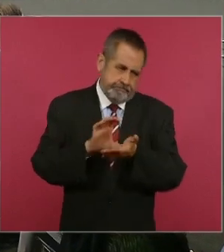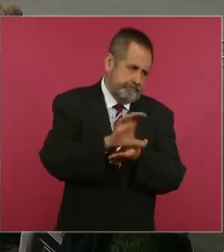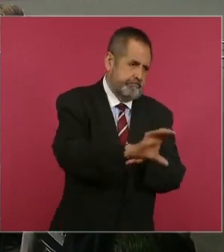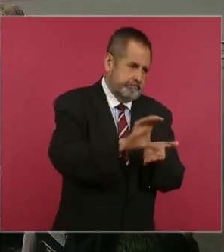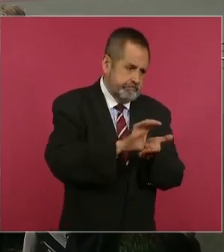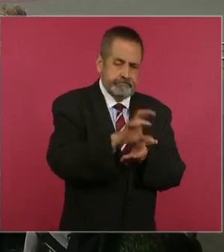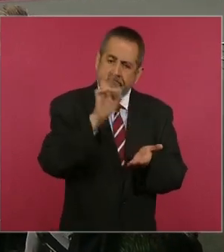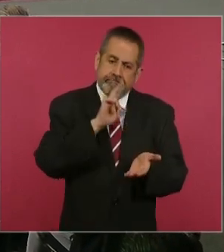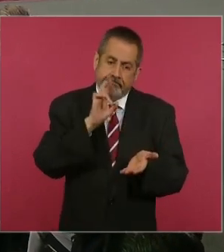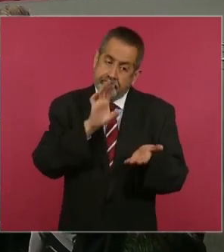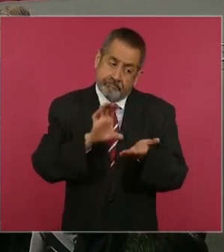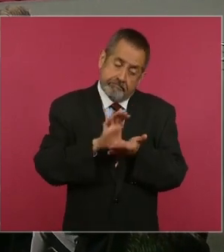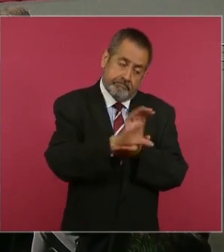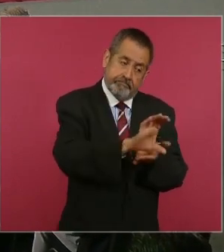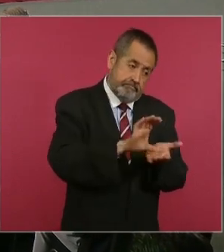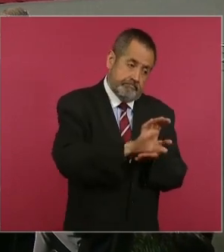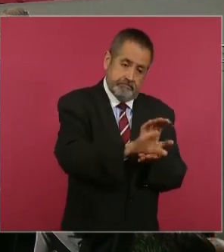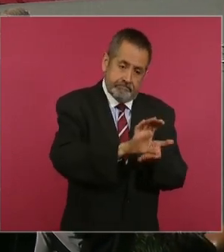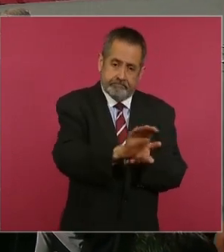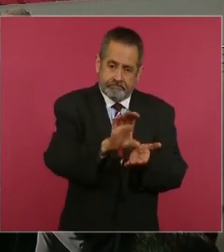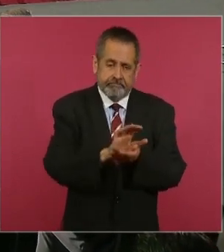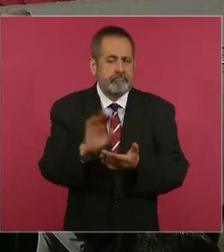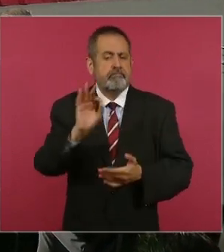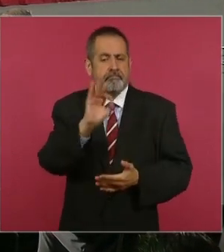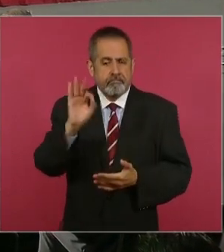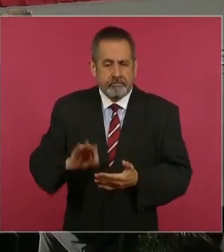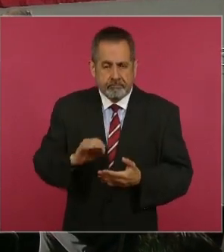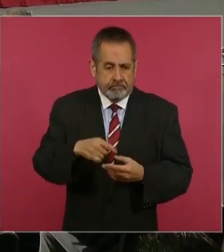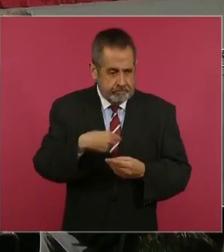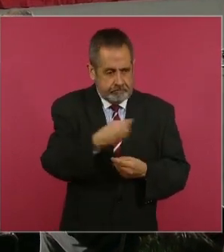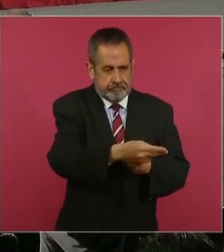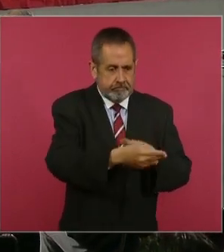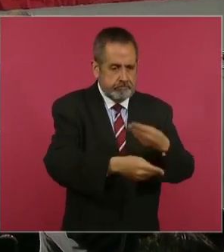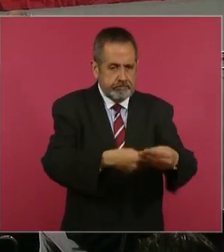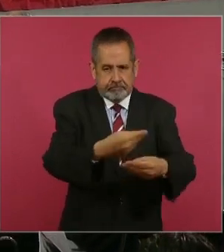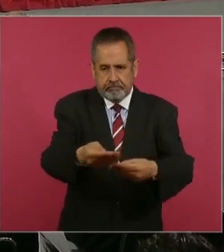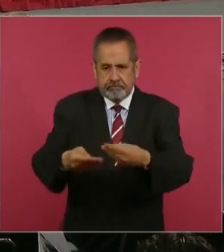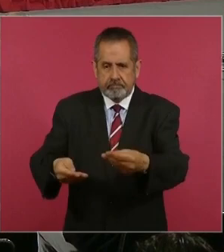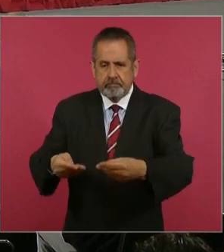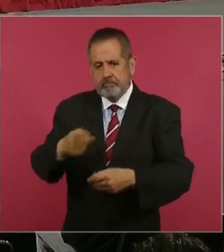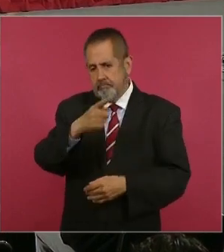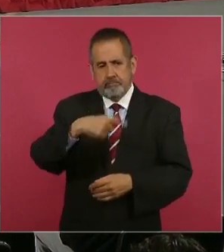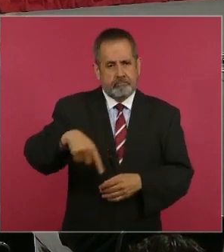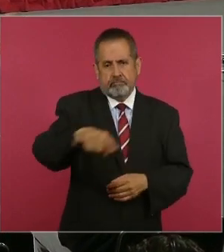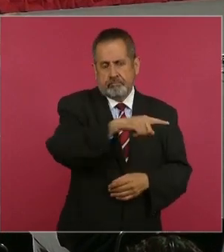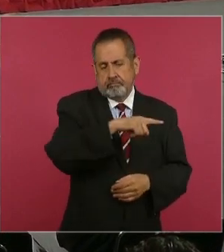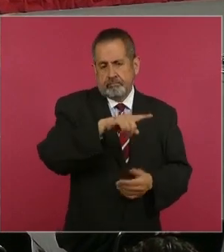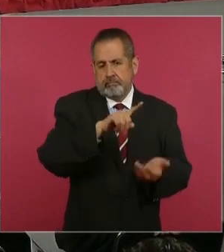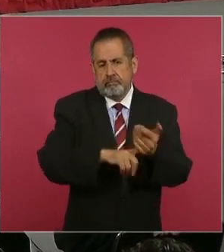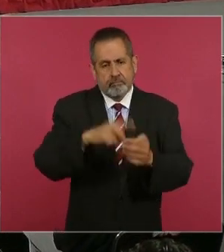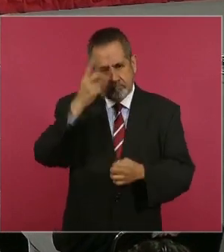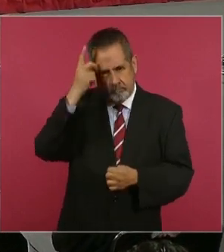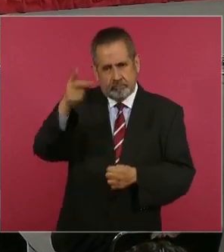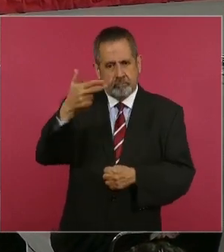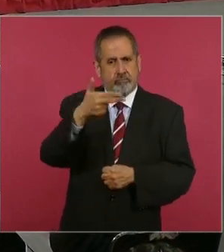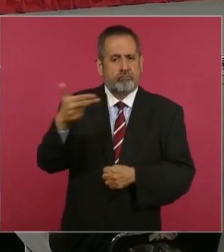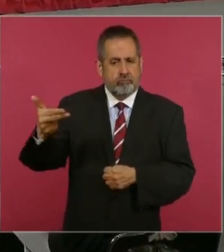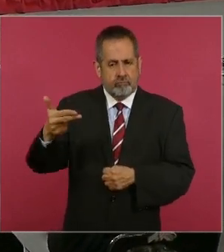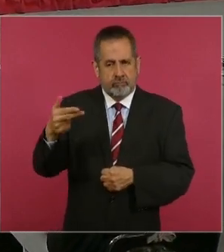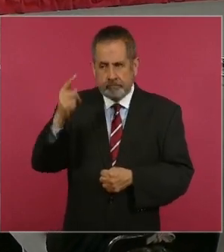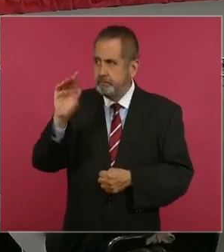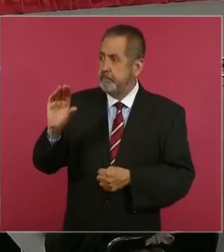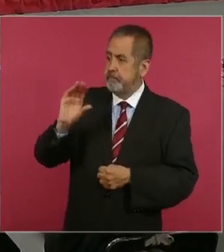ya pronto un porcentaje a los dueños de los